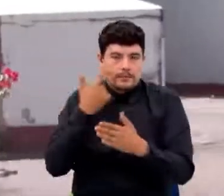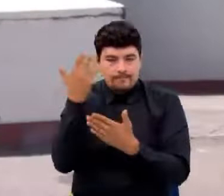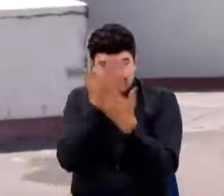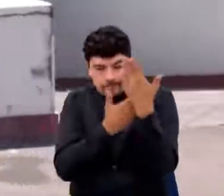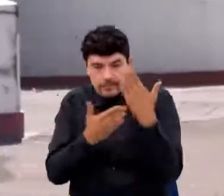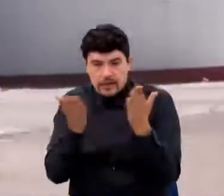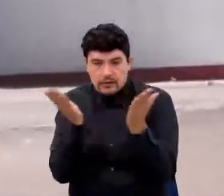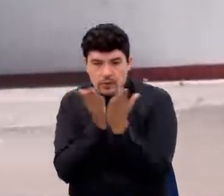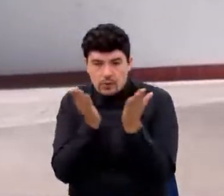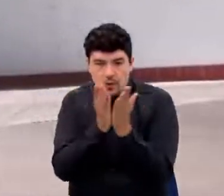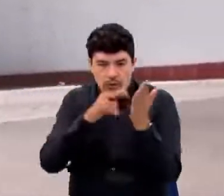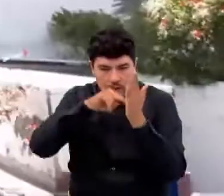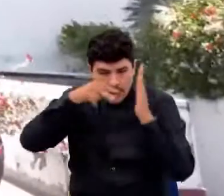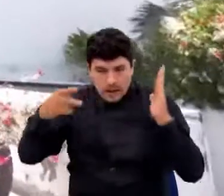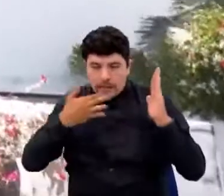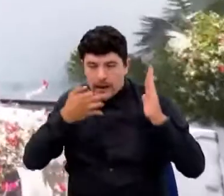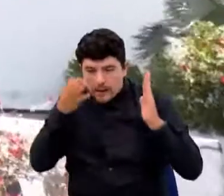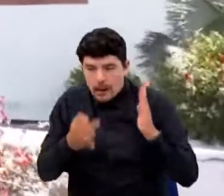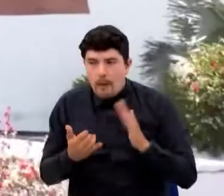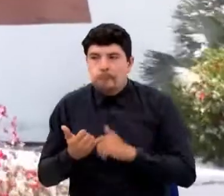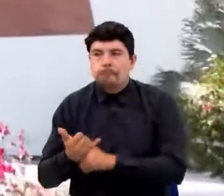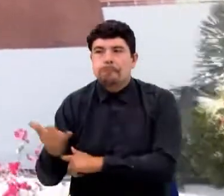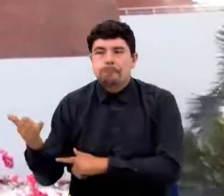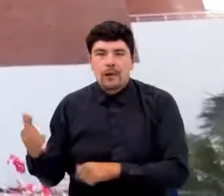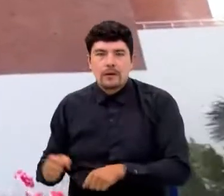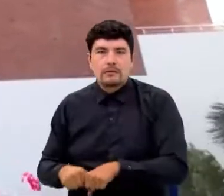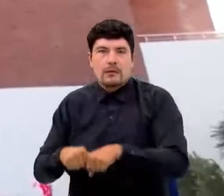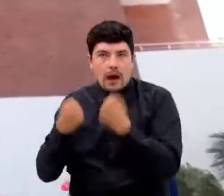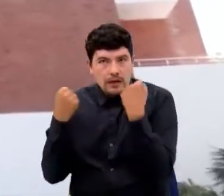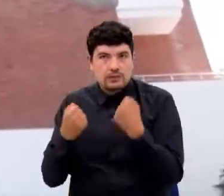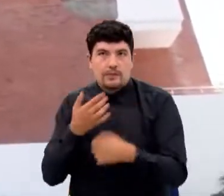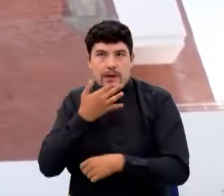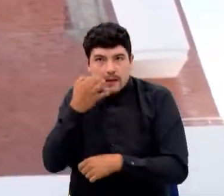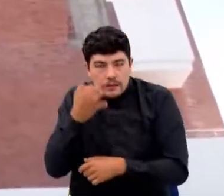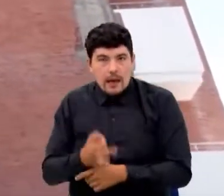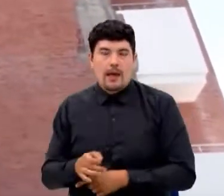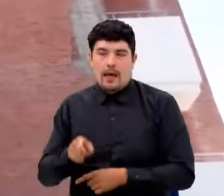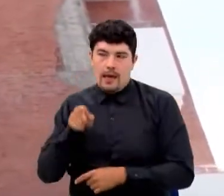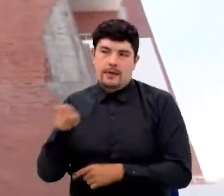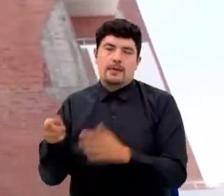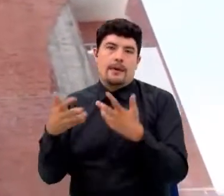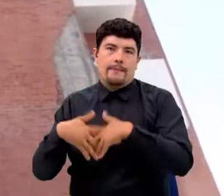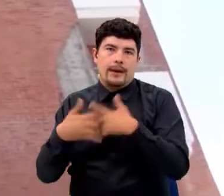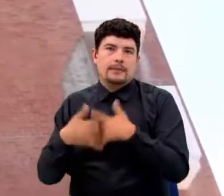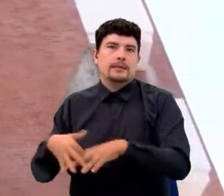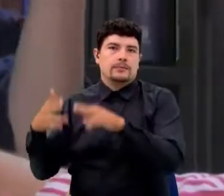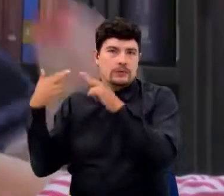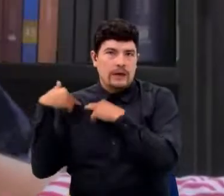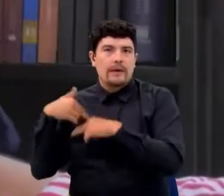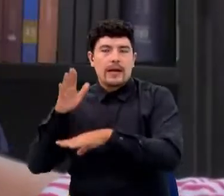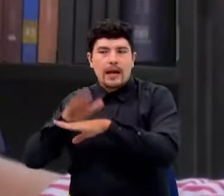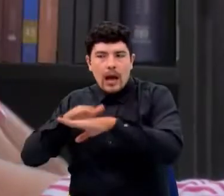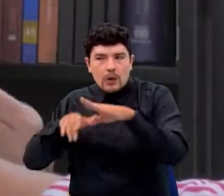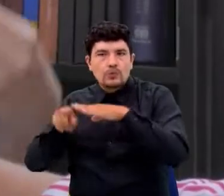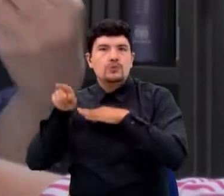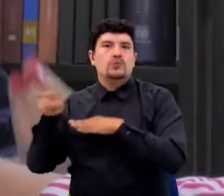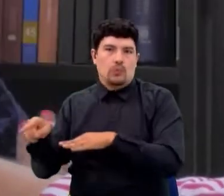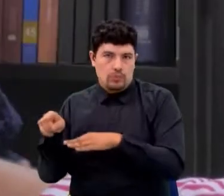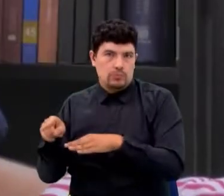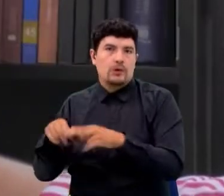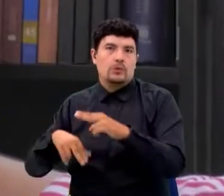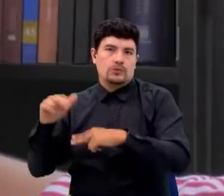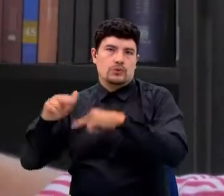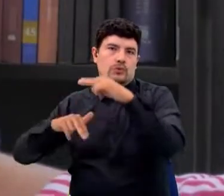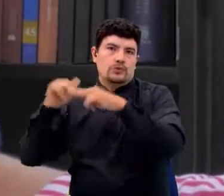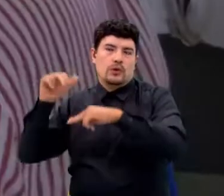realmente exista un daño y que realmente exista el ejercicio, exista un nexo causal, exista la responsabilidad, la